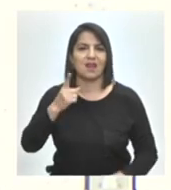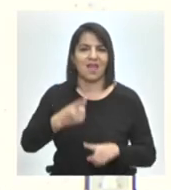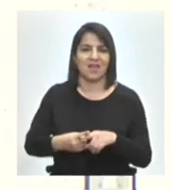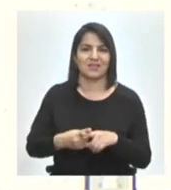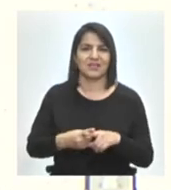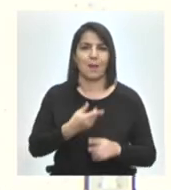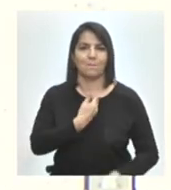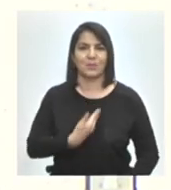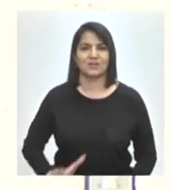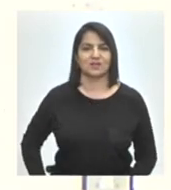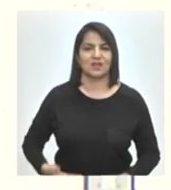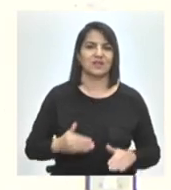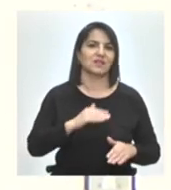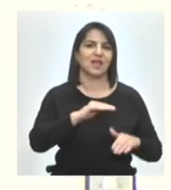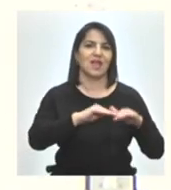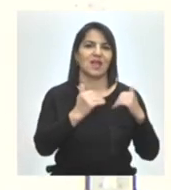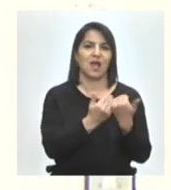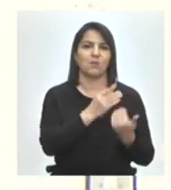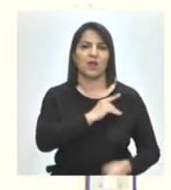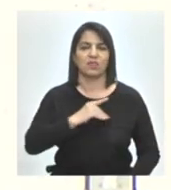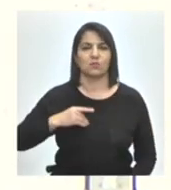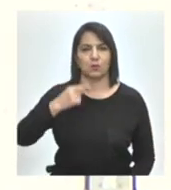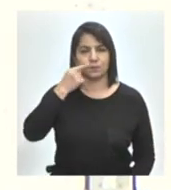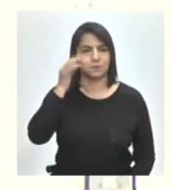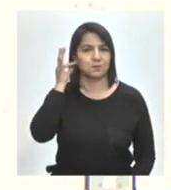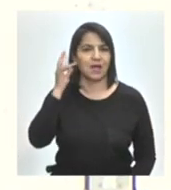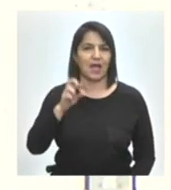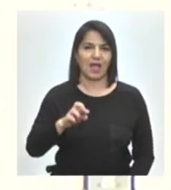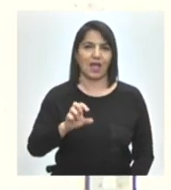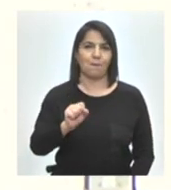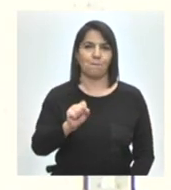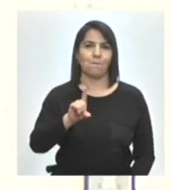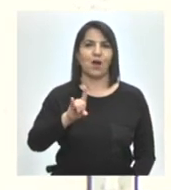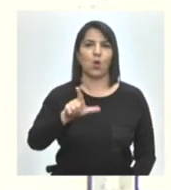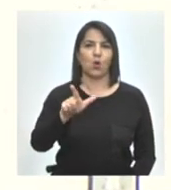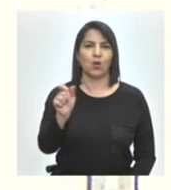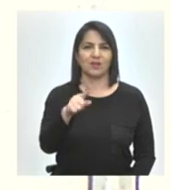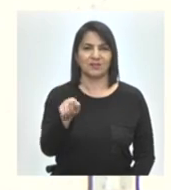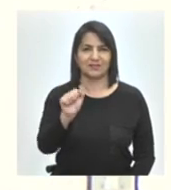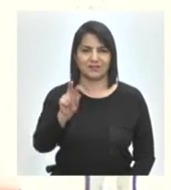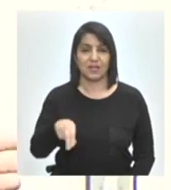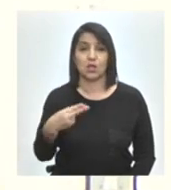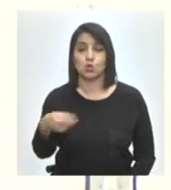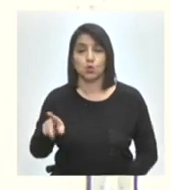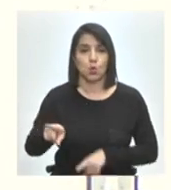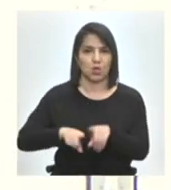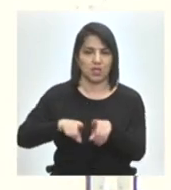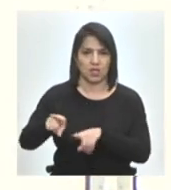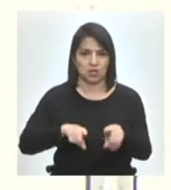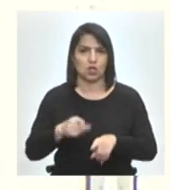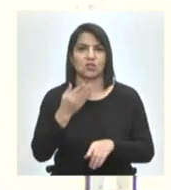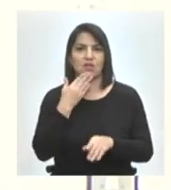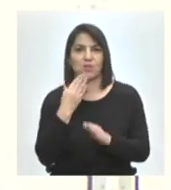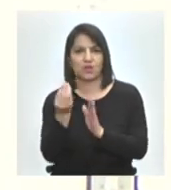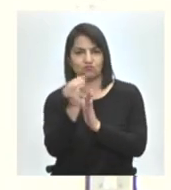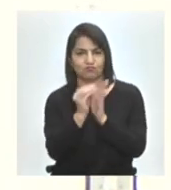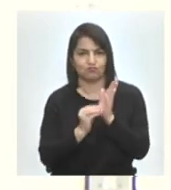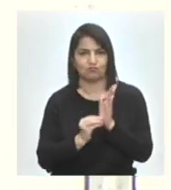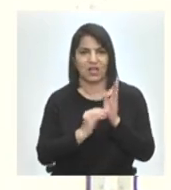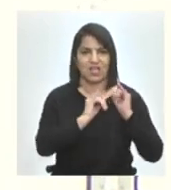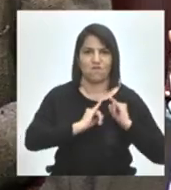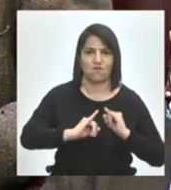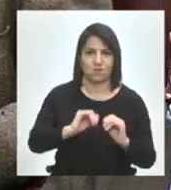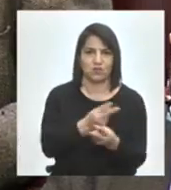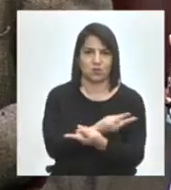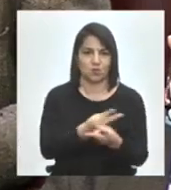expresidente de la Cámara de Diputados y Diputadas, Diego Paulsen, parte de cuya gestión también está incorporada en las cifras de esta cuenta pública,